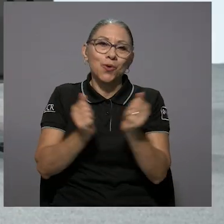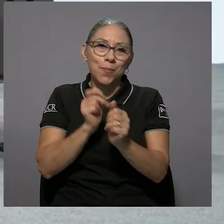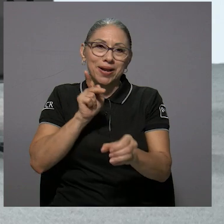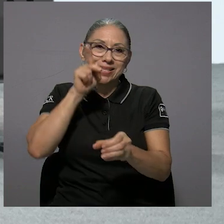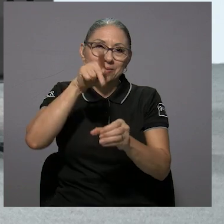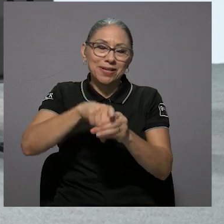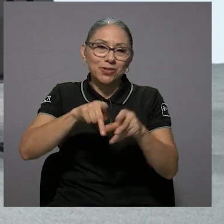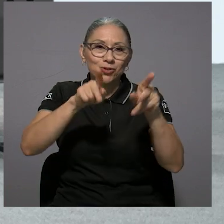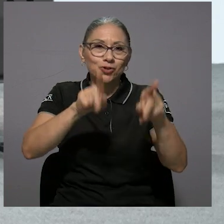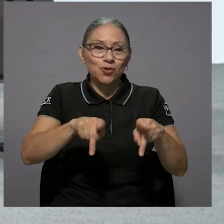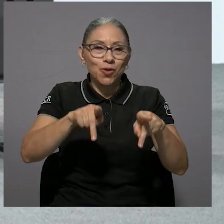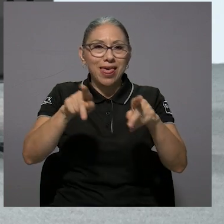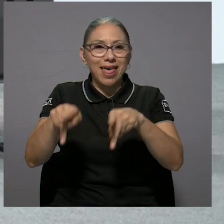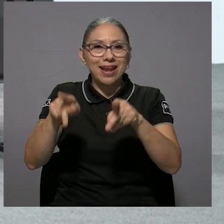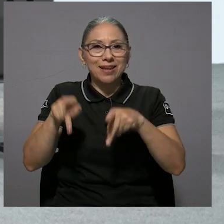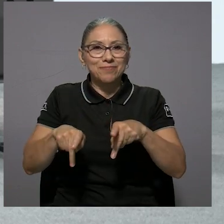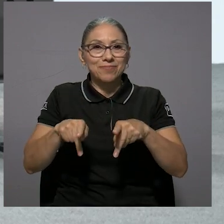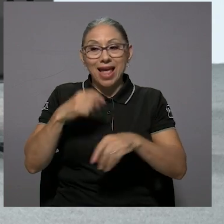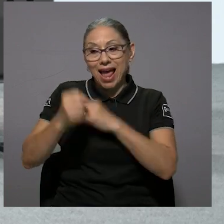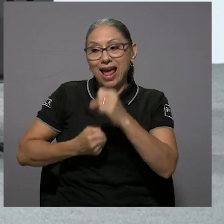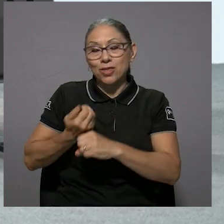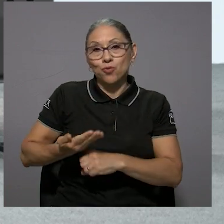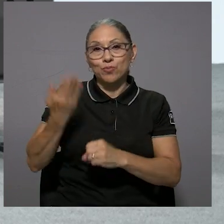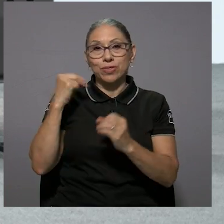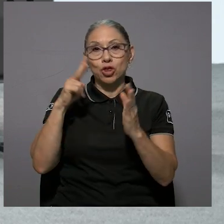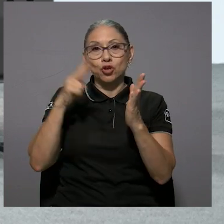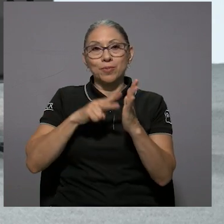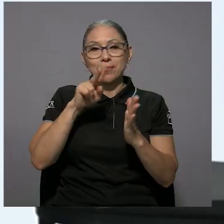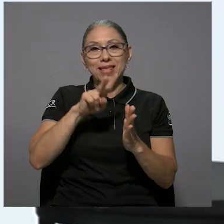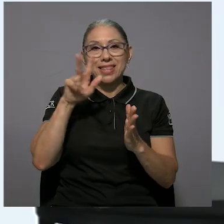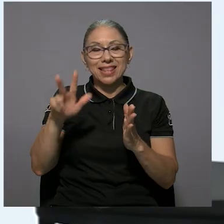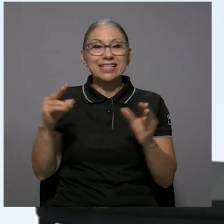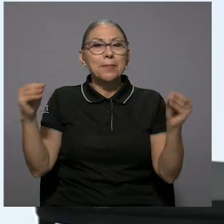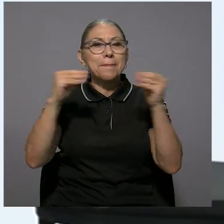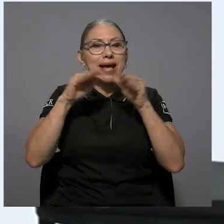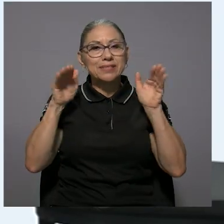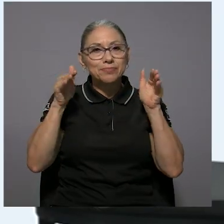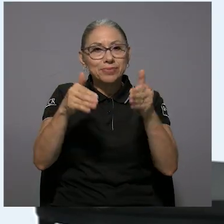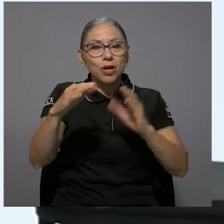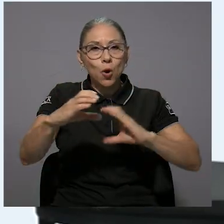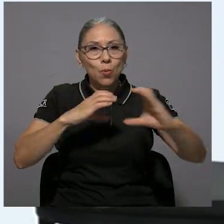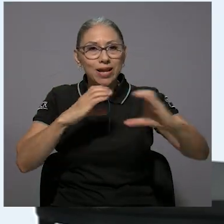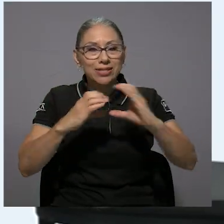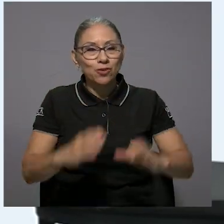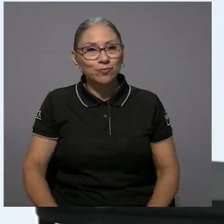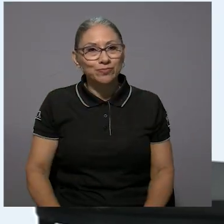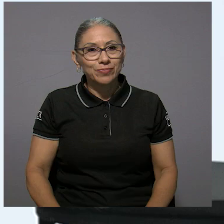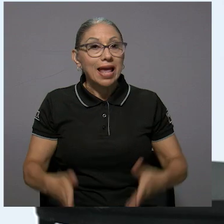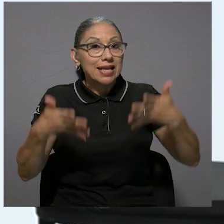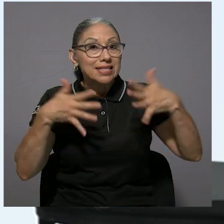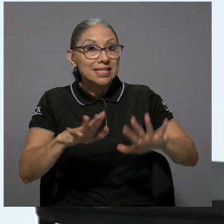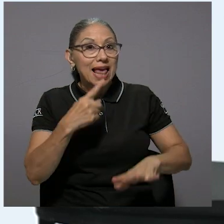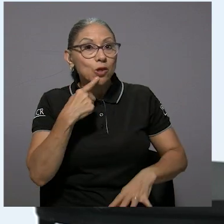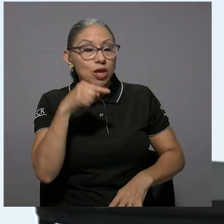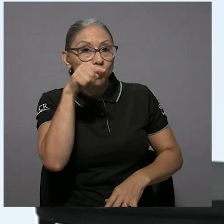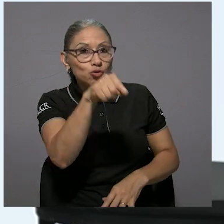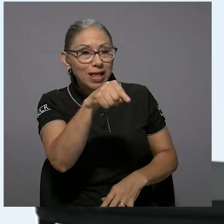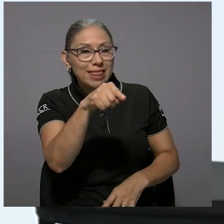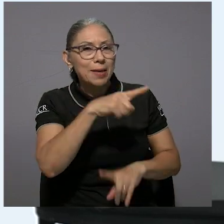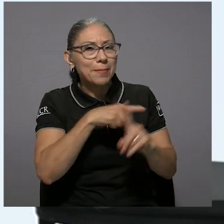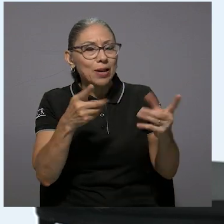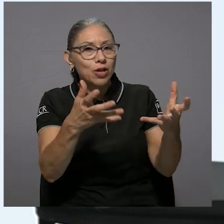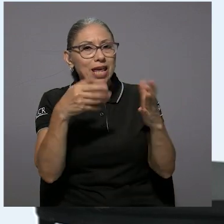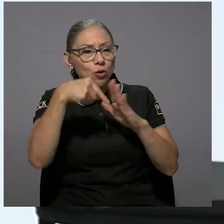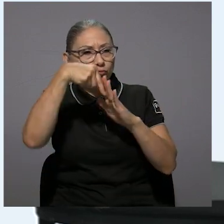participación ciudadana. El 2023 fue más centrado en comunicación. Claro, ya usted lo dijo, pero quiero que profundicemos un